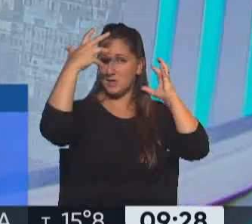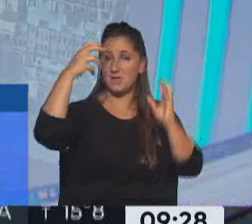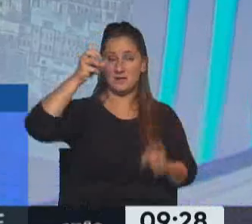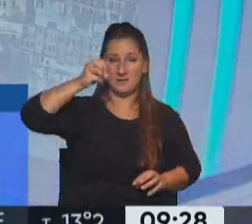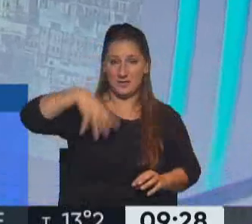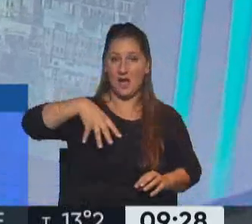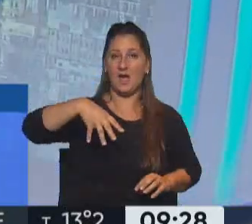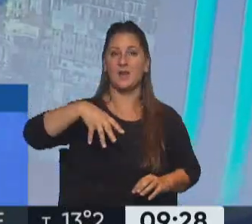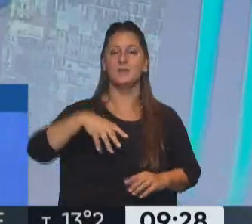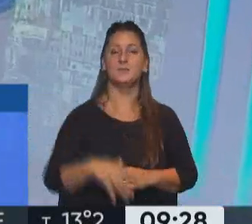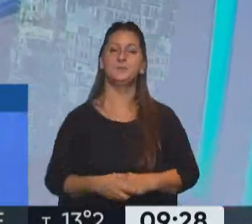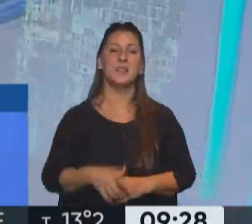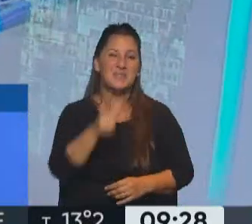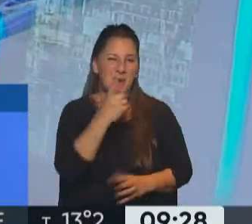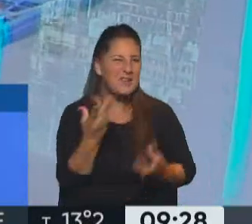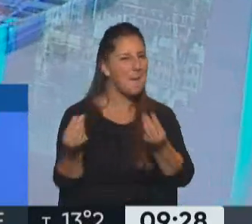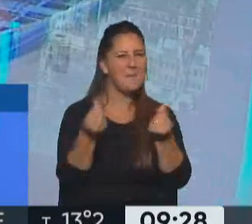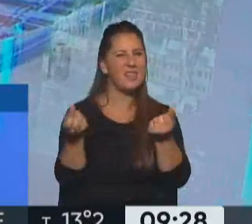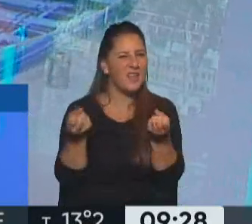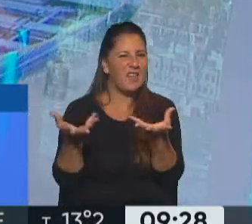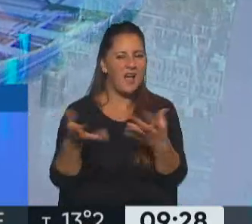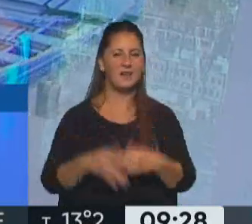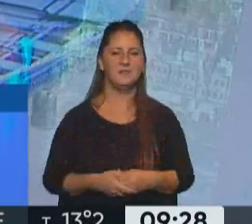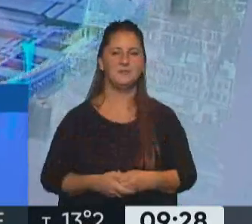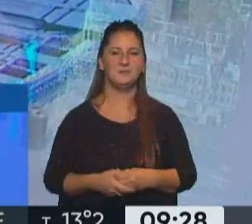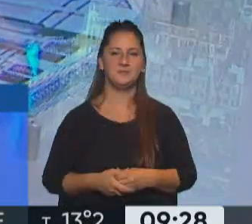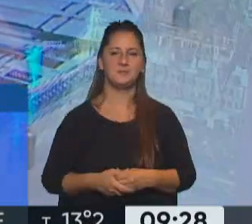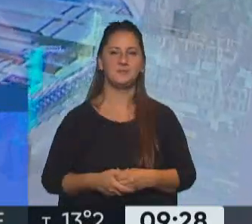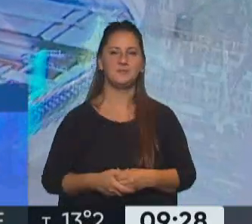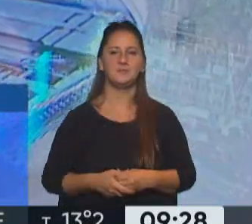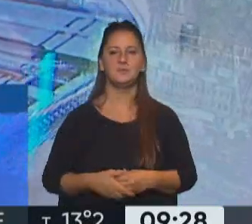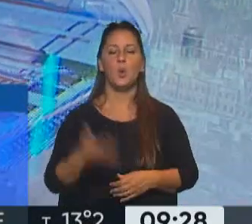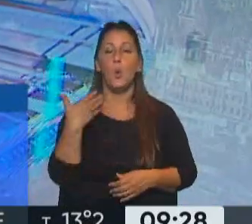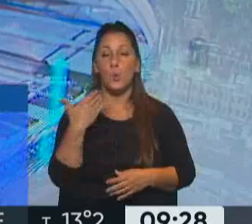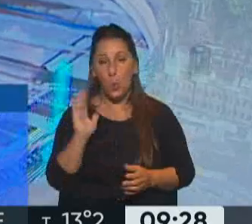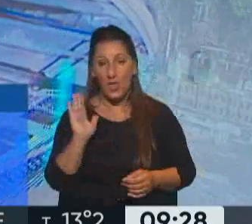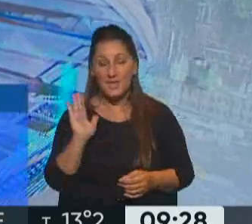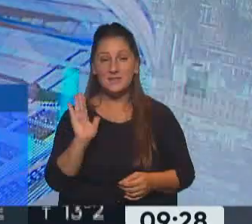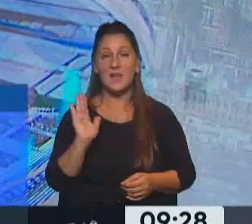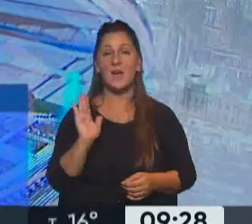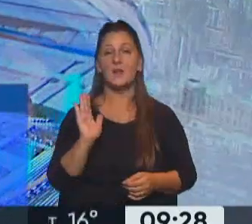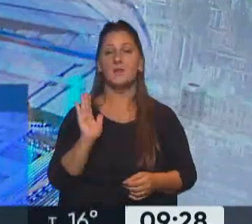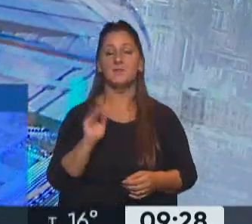no es el único, ¿no? Bueno, probablemente haya intentos de despolitizar